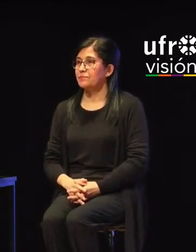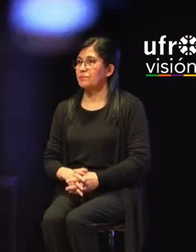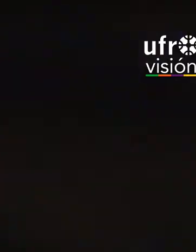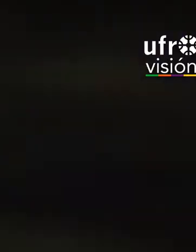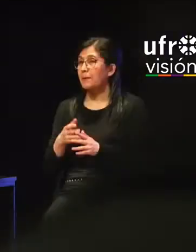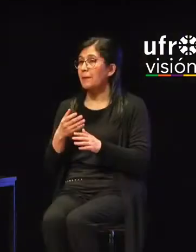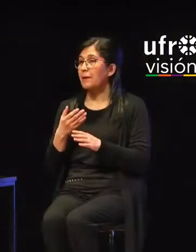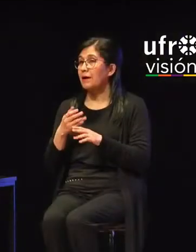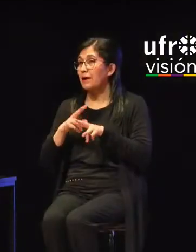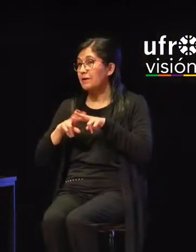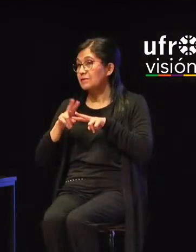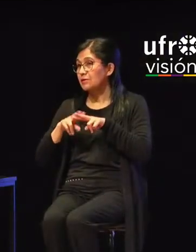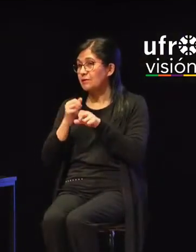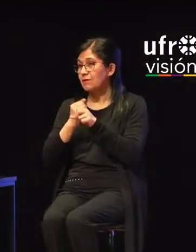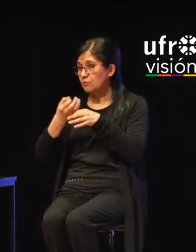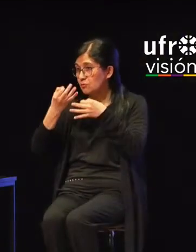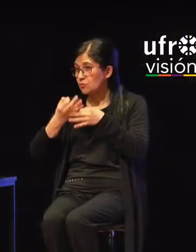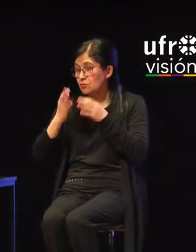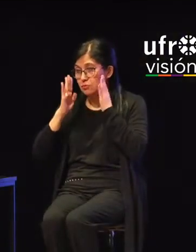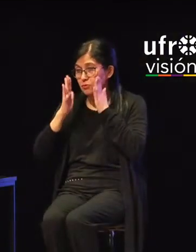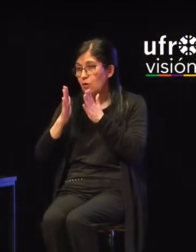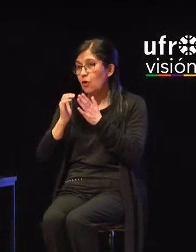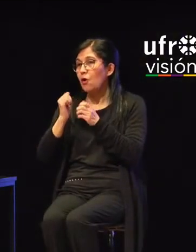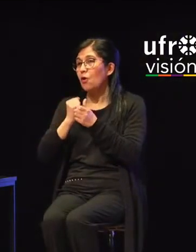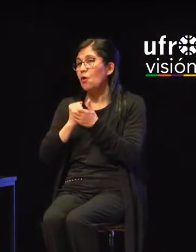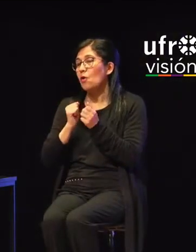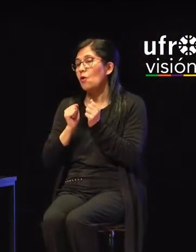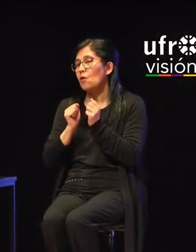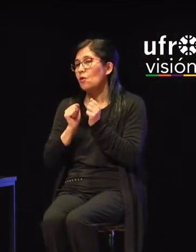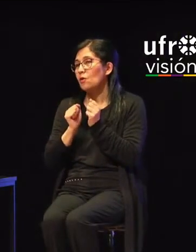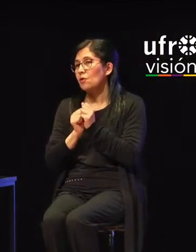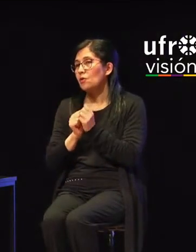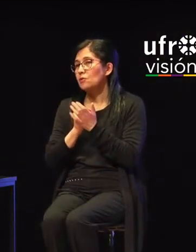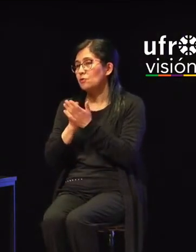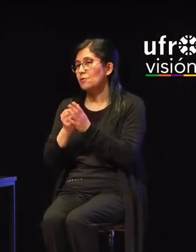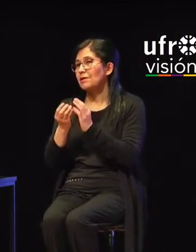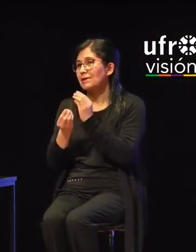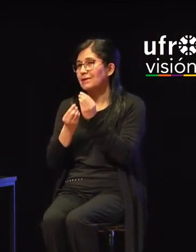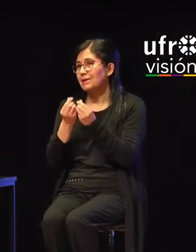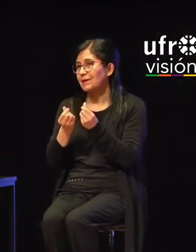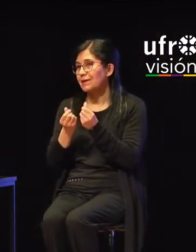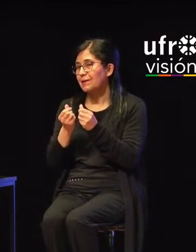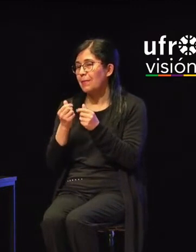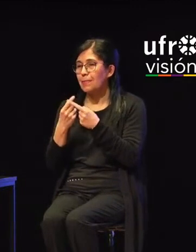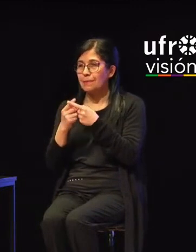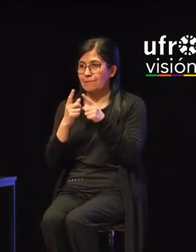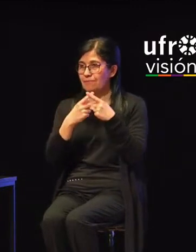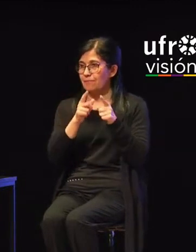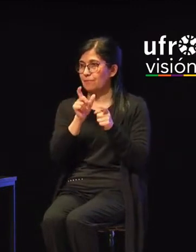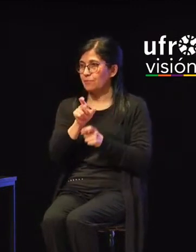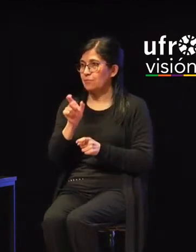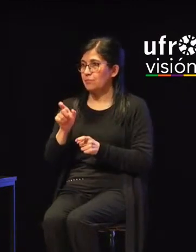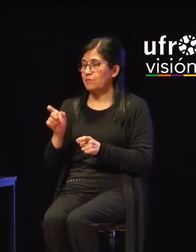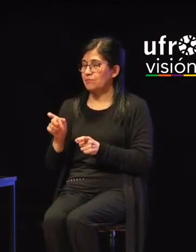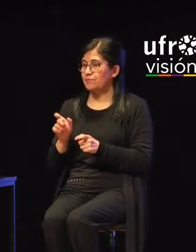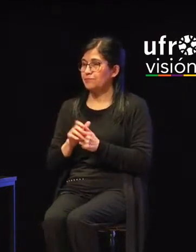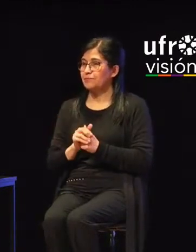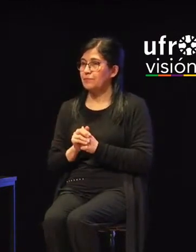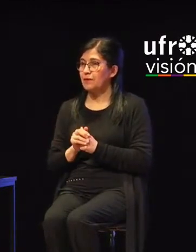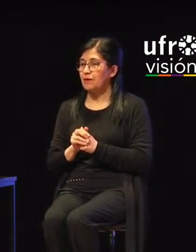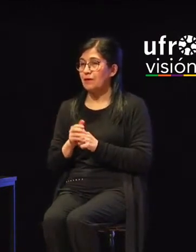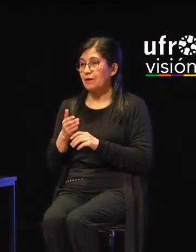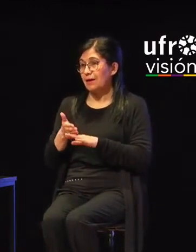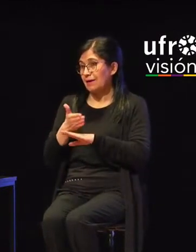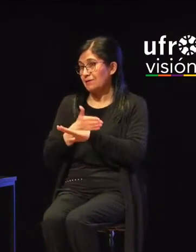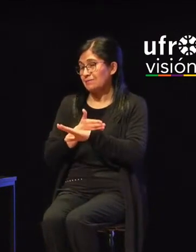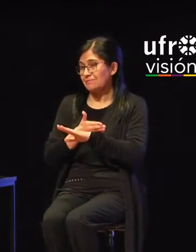estableciendo procesos seguros de atención a través de la formación de una cultura de la calidad en las instituciones. Lo anterior no es posible